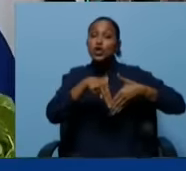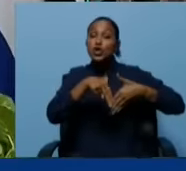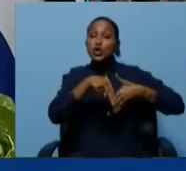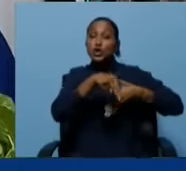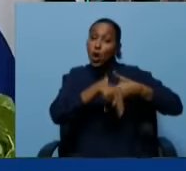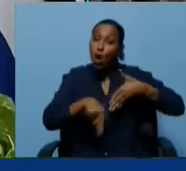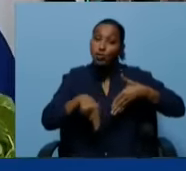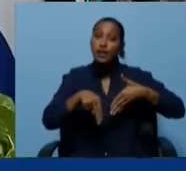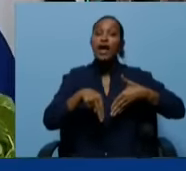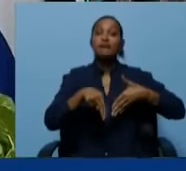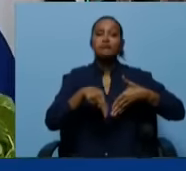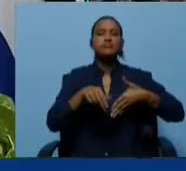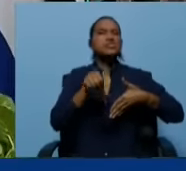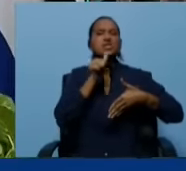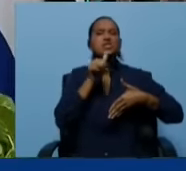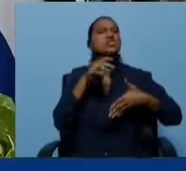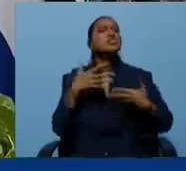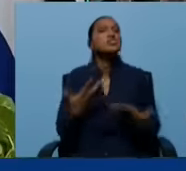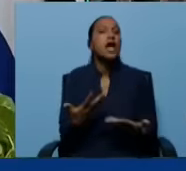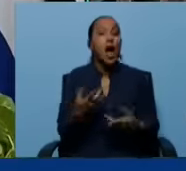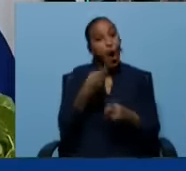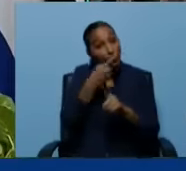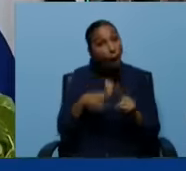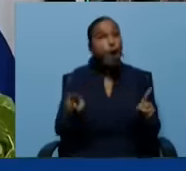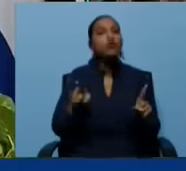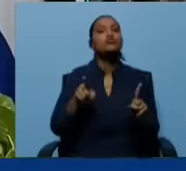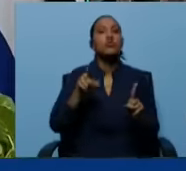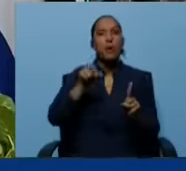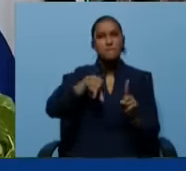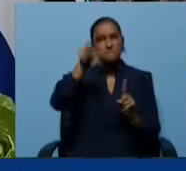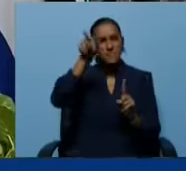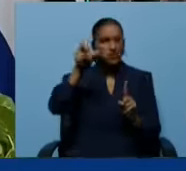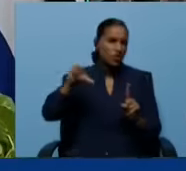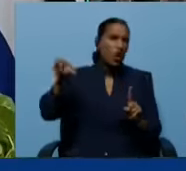llegaron los otros invasores,